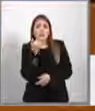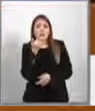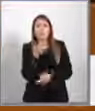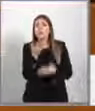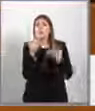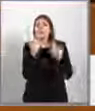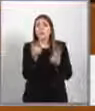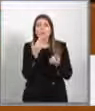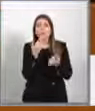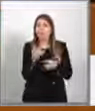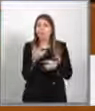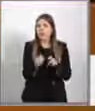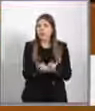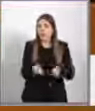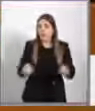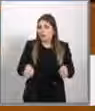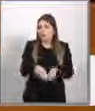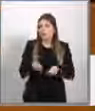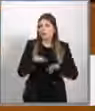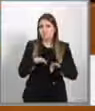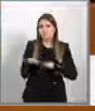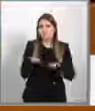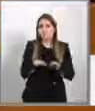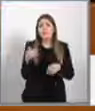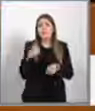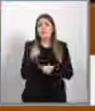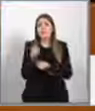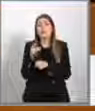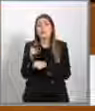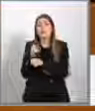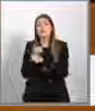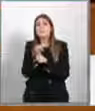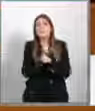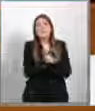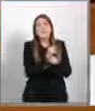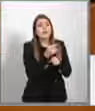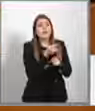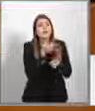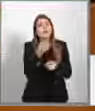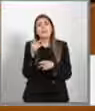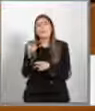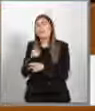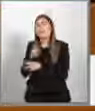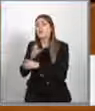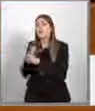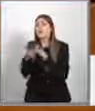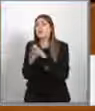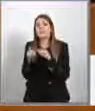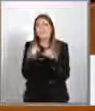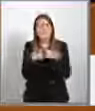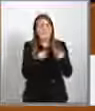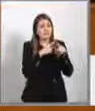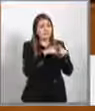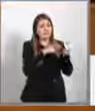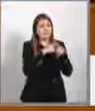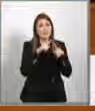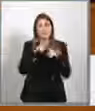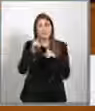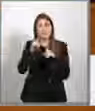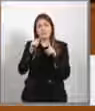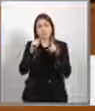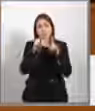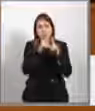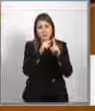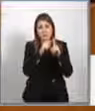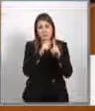competencias definidas, que investigan partes distintas de un mismo proceso. Eso no va a ayudar